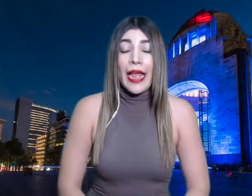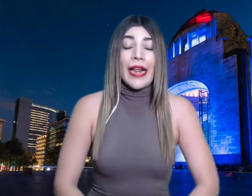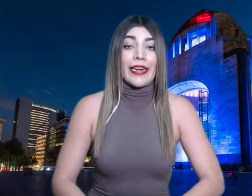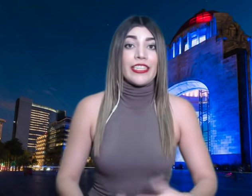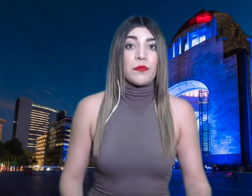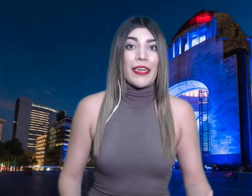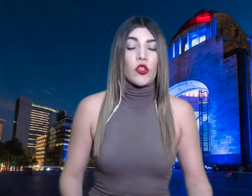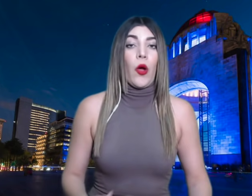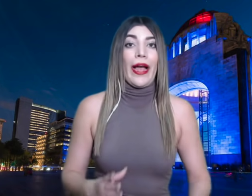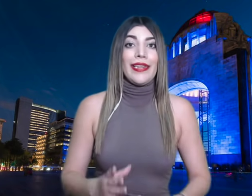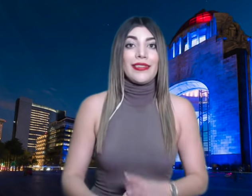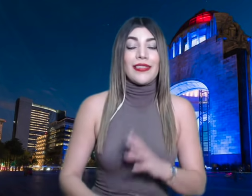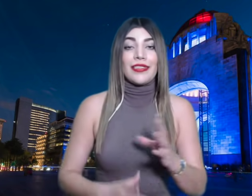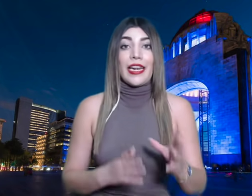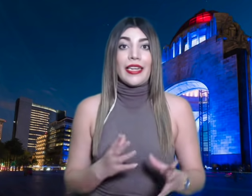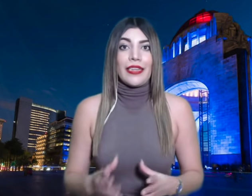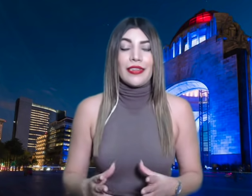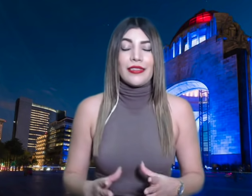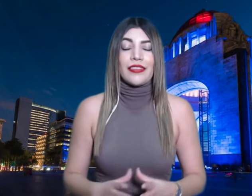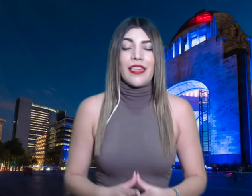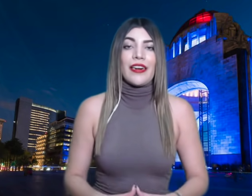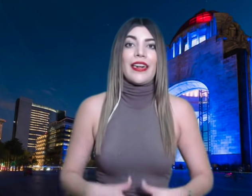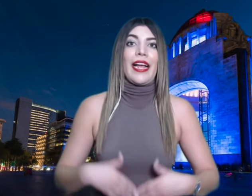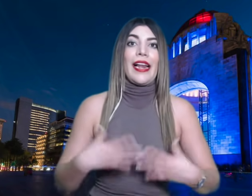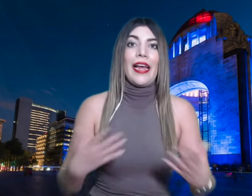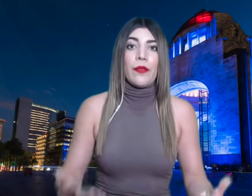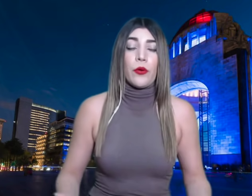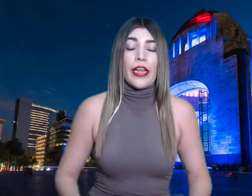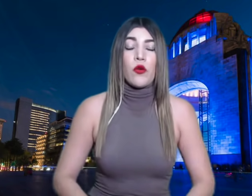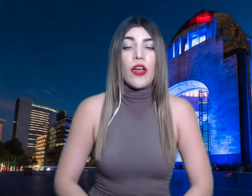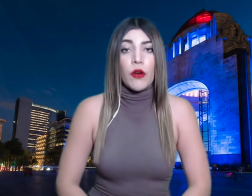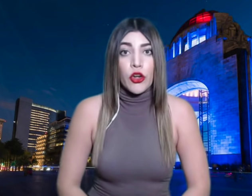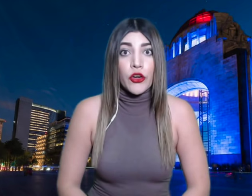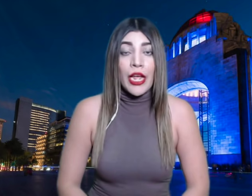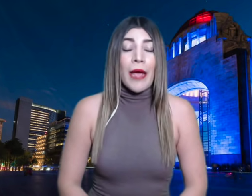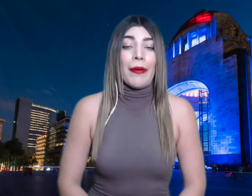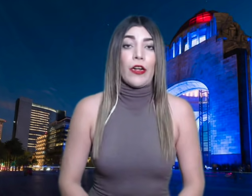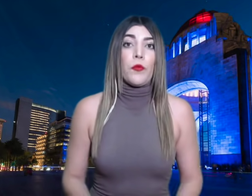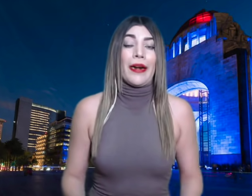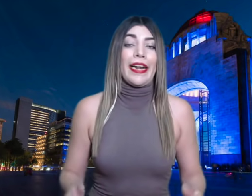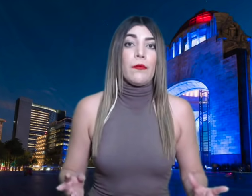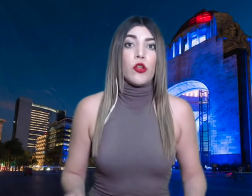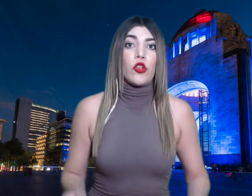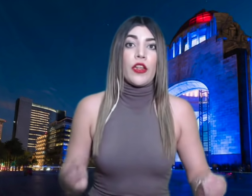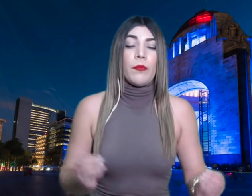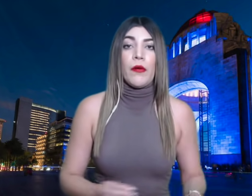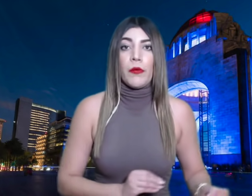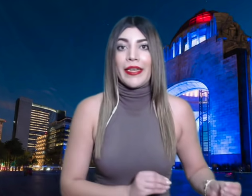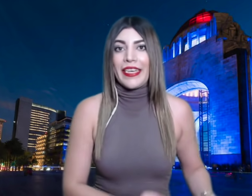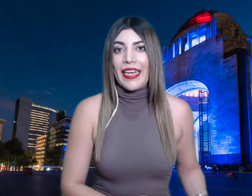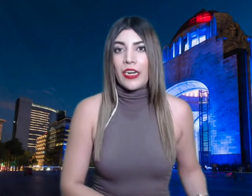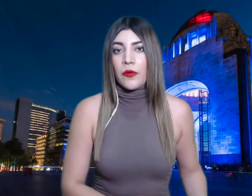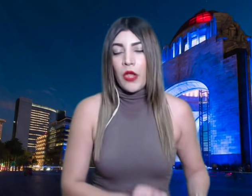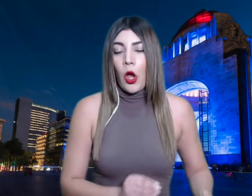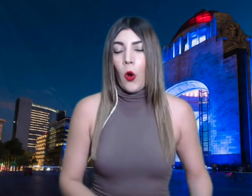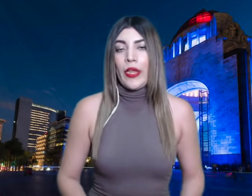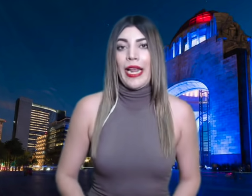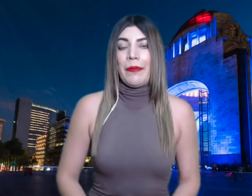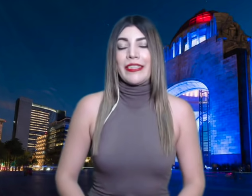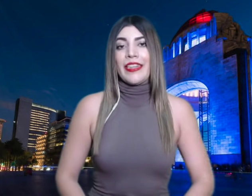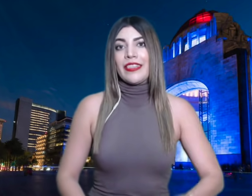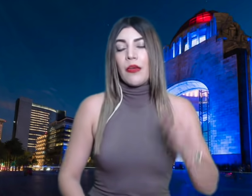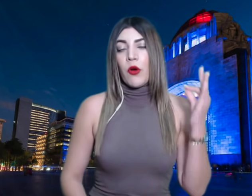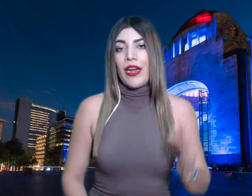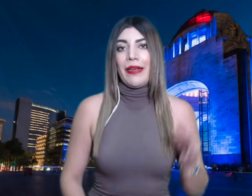Obrador respecto a estas tarjetas que están regalando en Nuevo León para comprar el voto del pueblo mexicano. Hoy